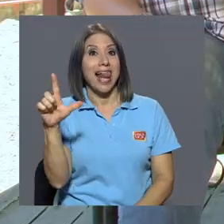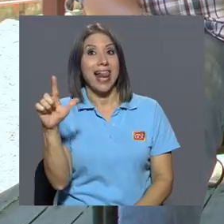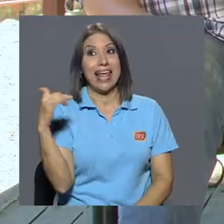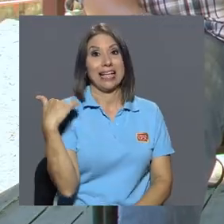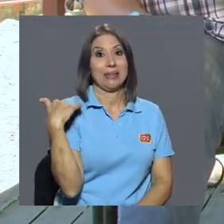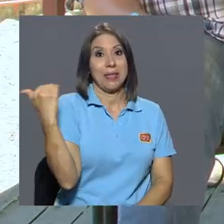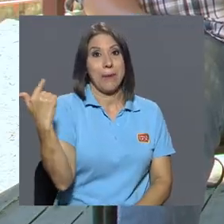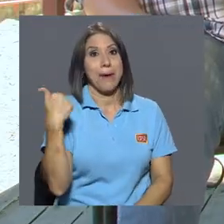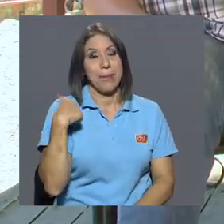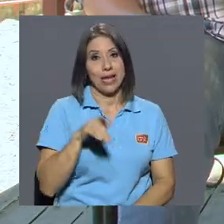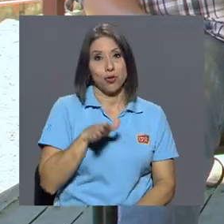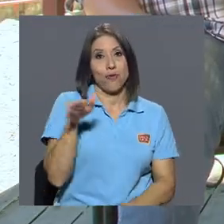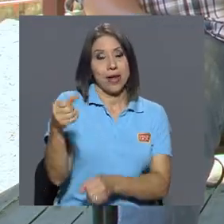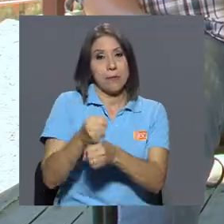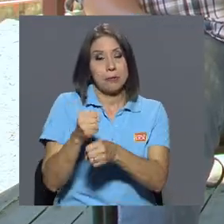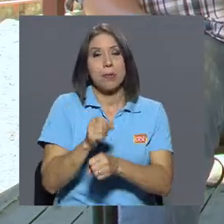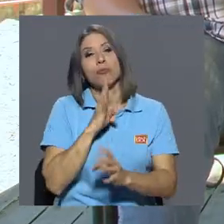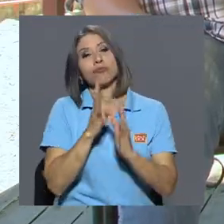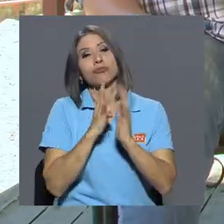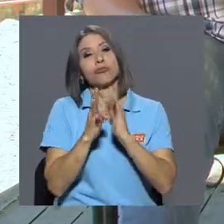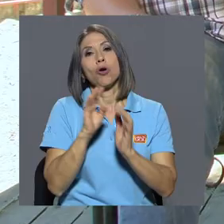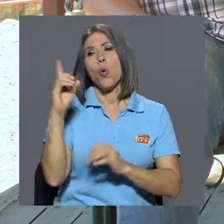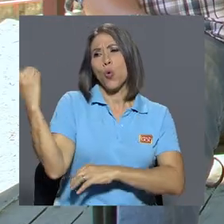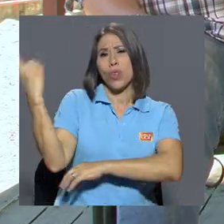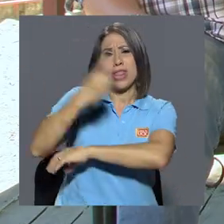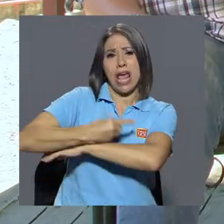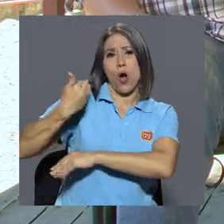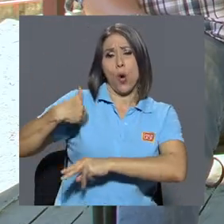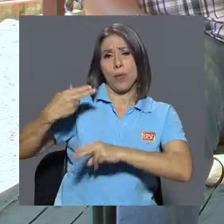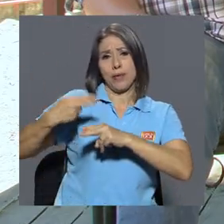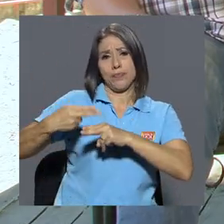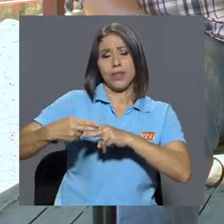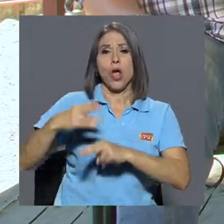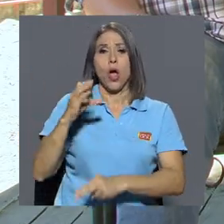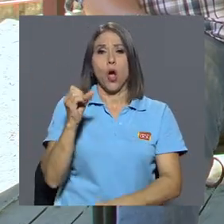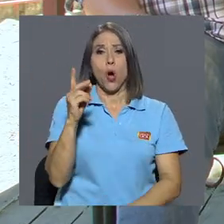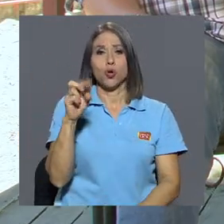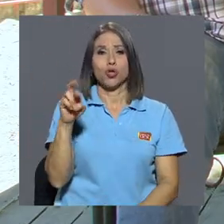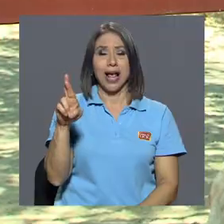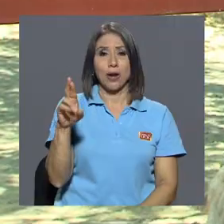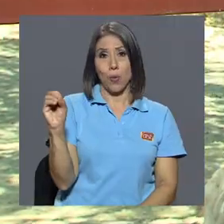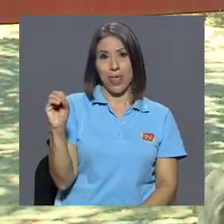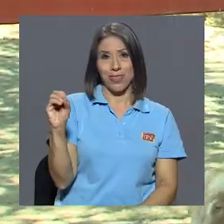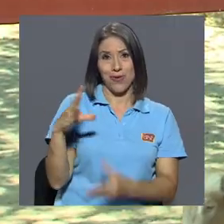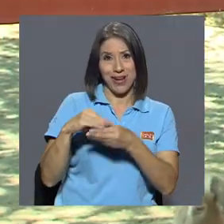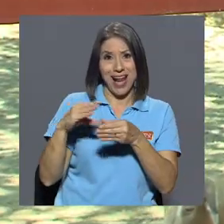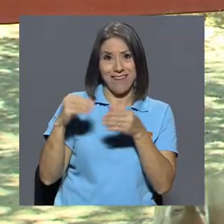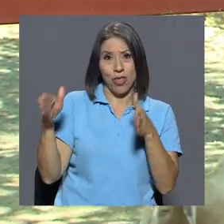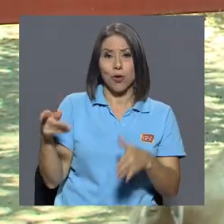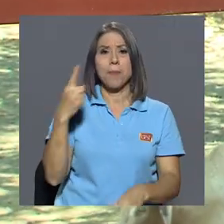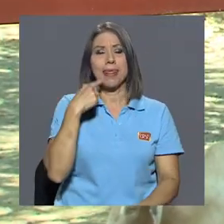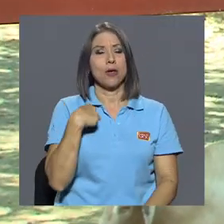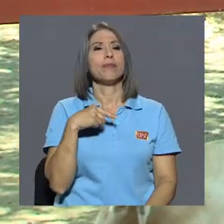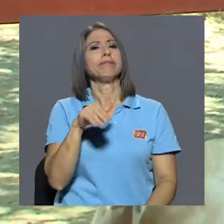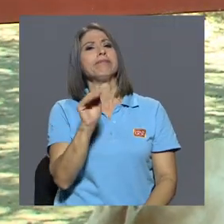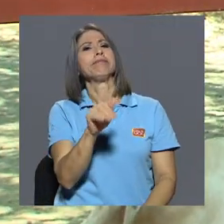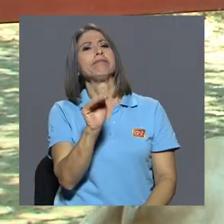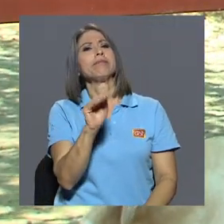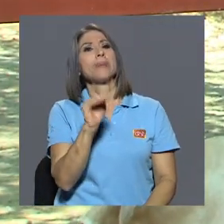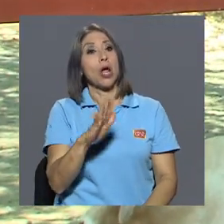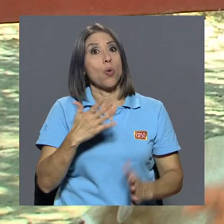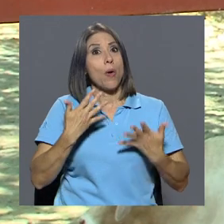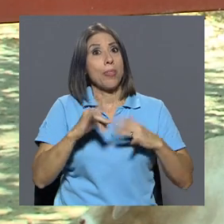Y un día me dice Óscar Obando, el narrador, Jorge Arturo, apenas terminemos el